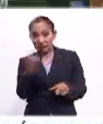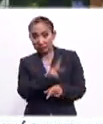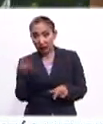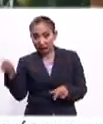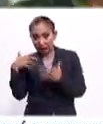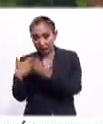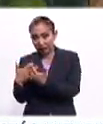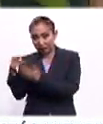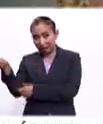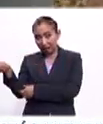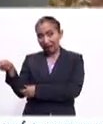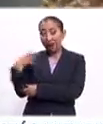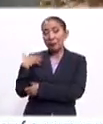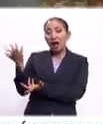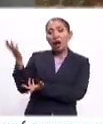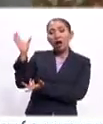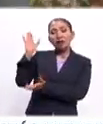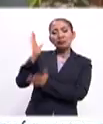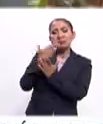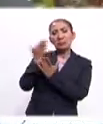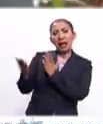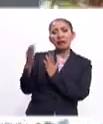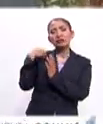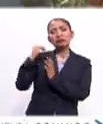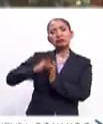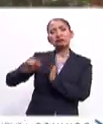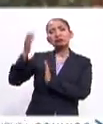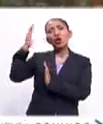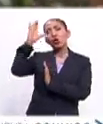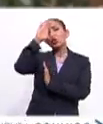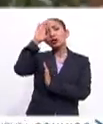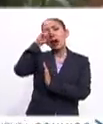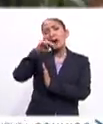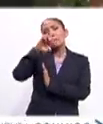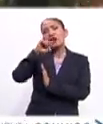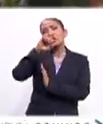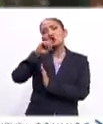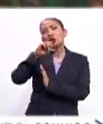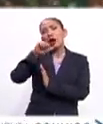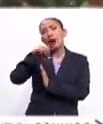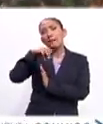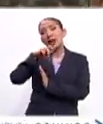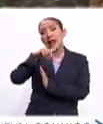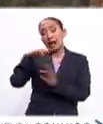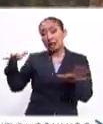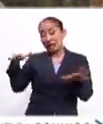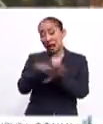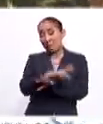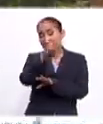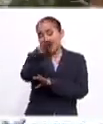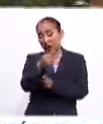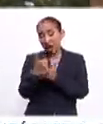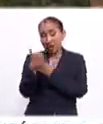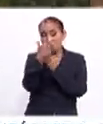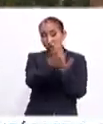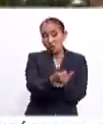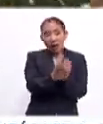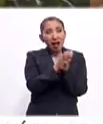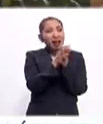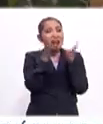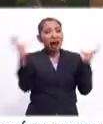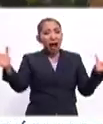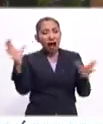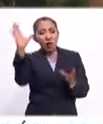Entonces, la grandeza de la cultura mesoamericana, o sea, la verdadera revolución, la que permitió esas